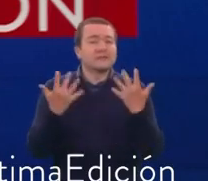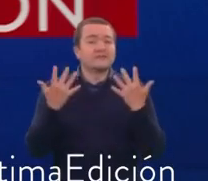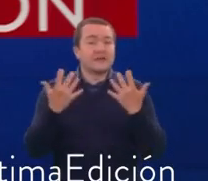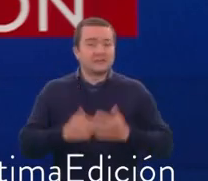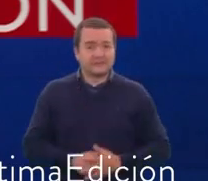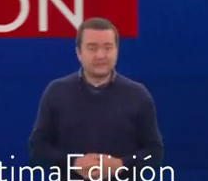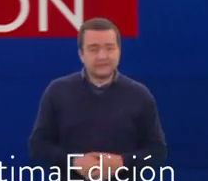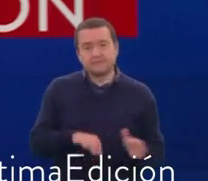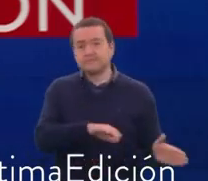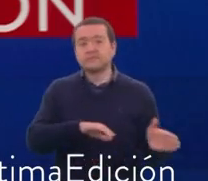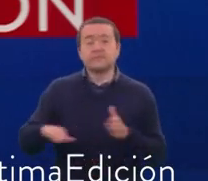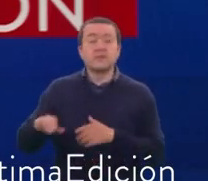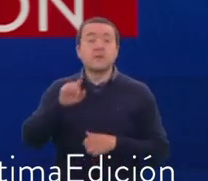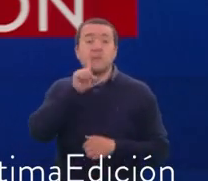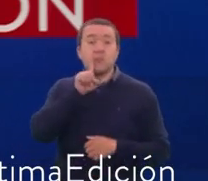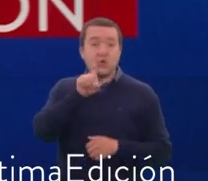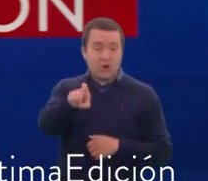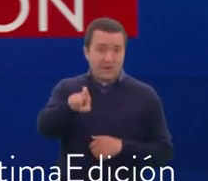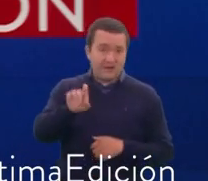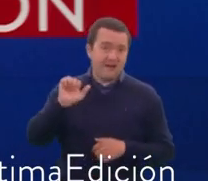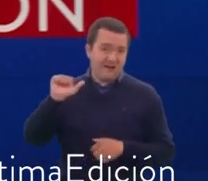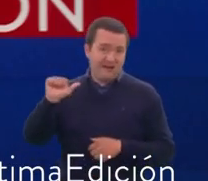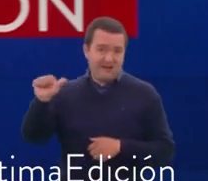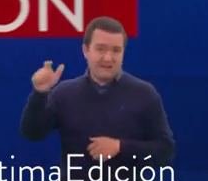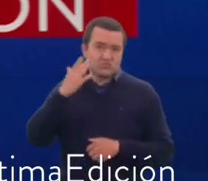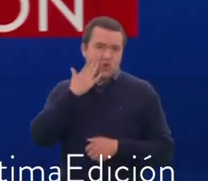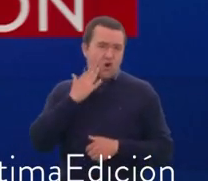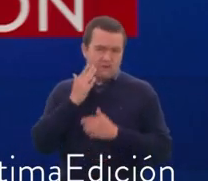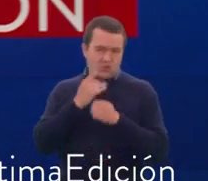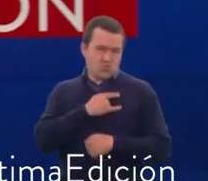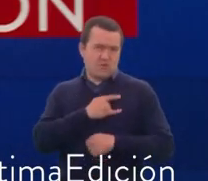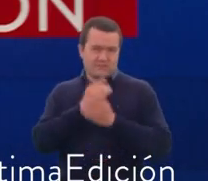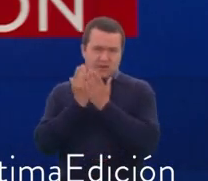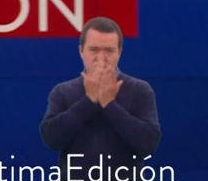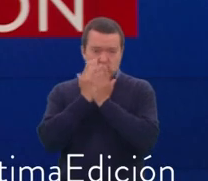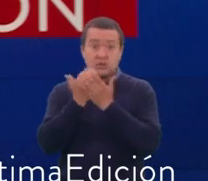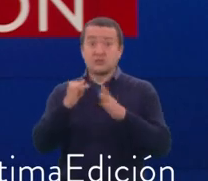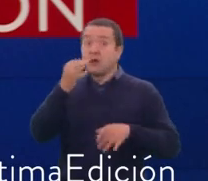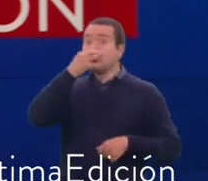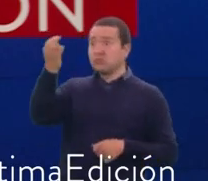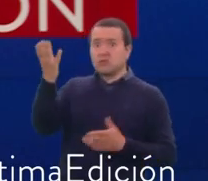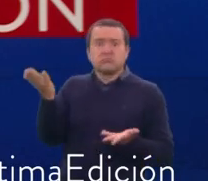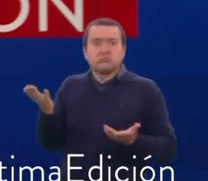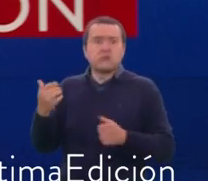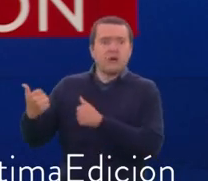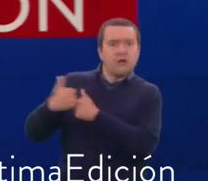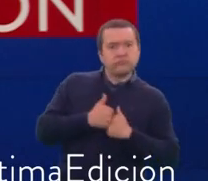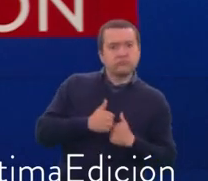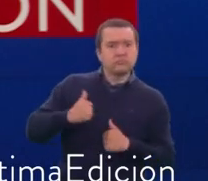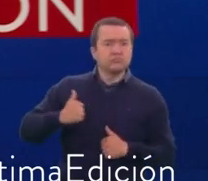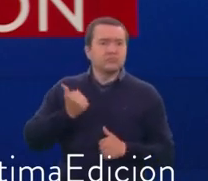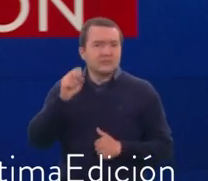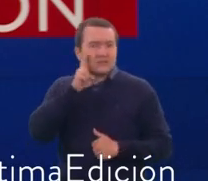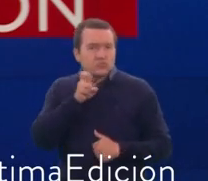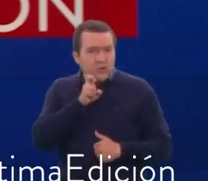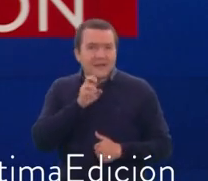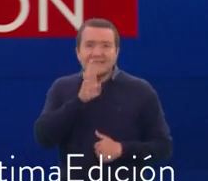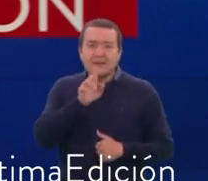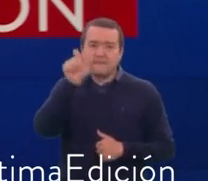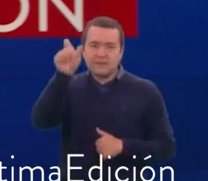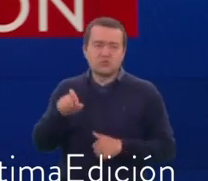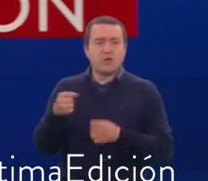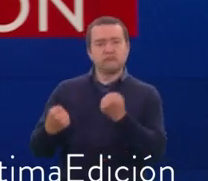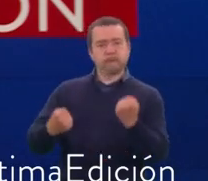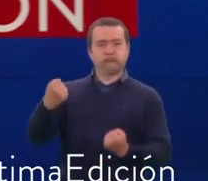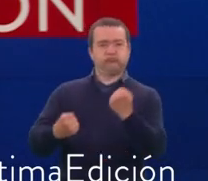En Bucaramanga, una joven universitaria denunció haber sido víctima de acoso sexual por parte de un conductor de una plataforma de transporte al que